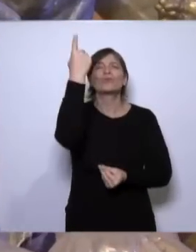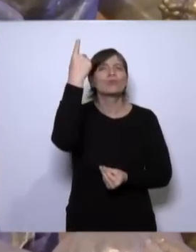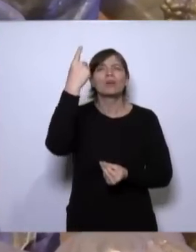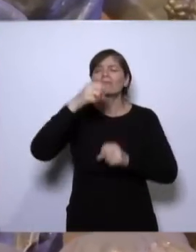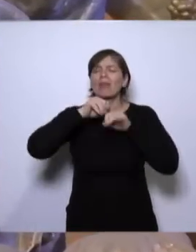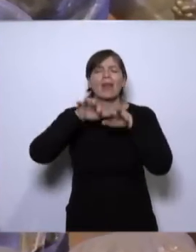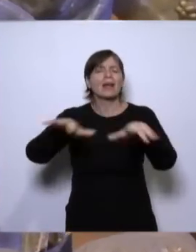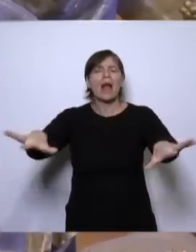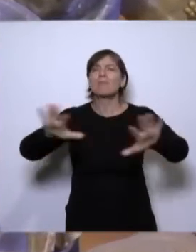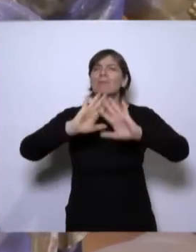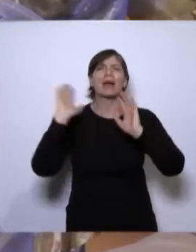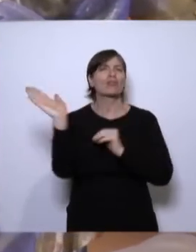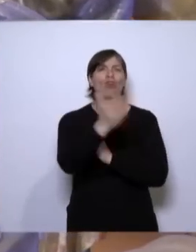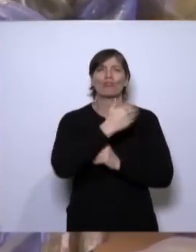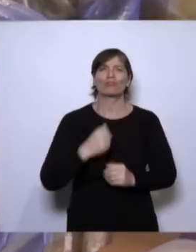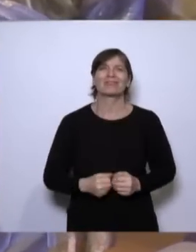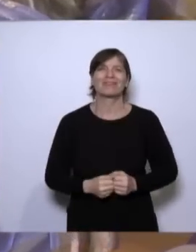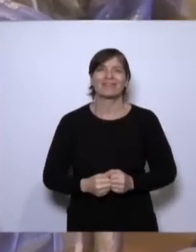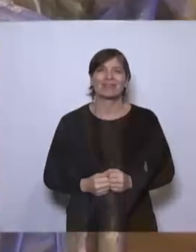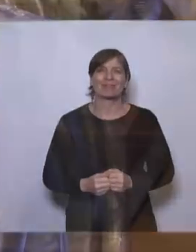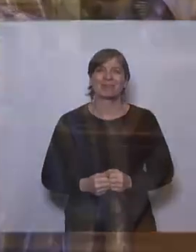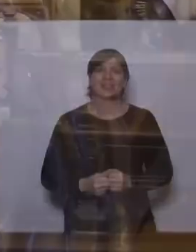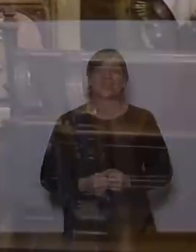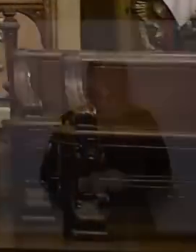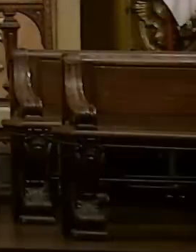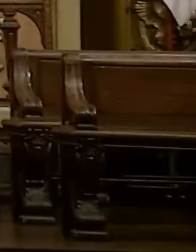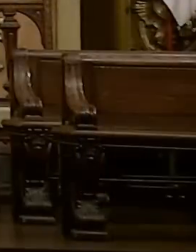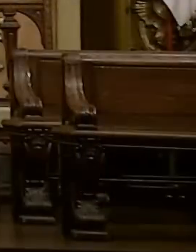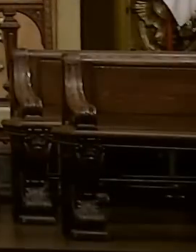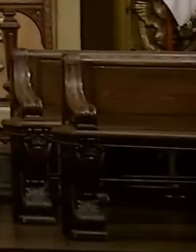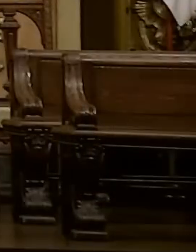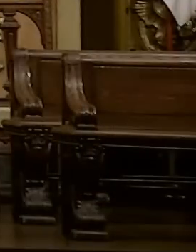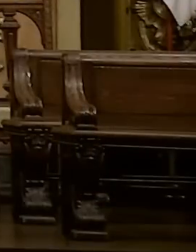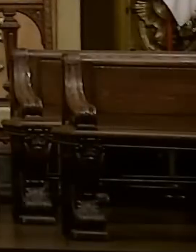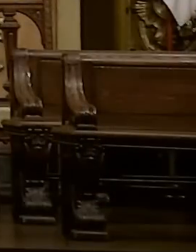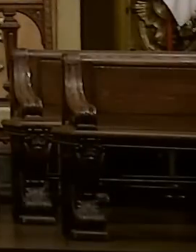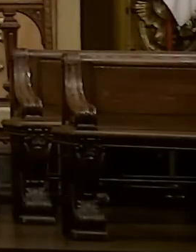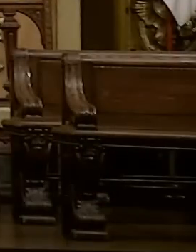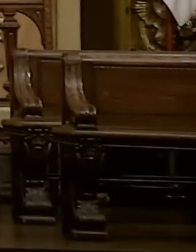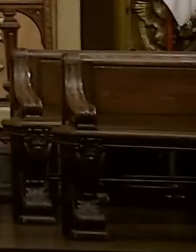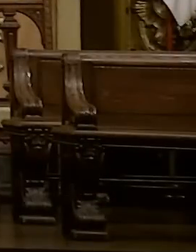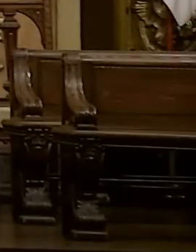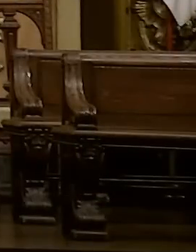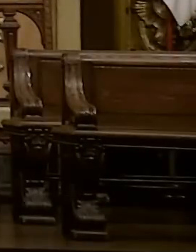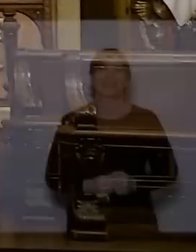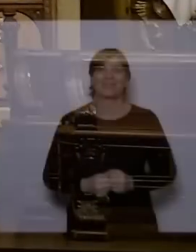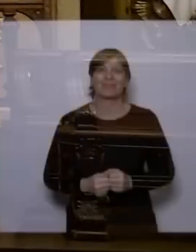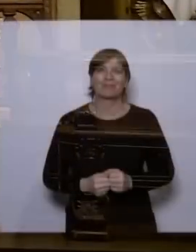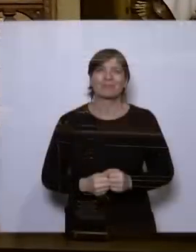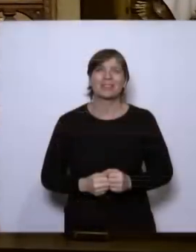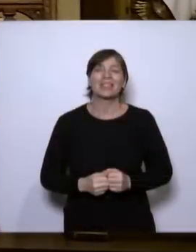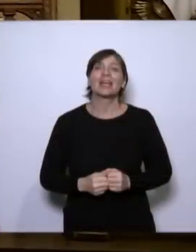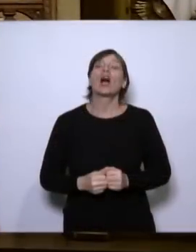luz infinita del Dios Trino se derrame abundantemente sobre todos.